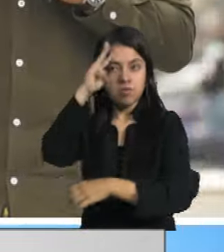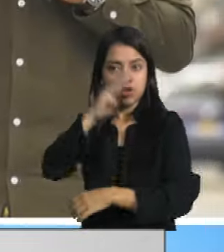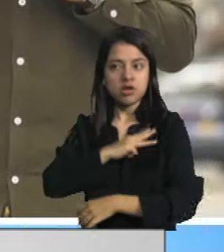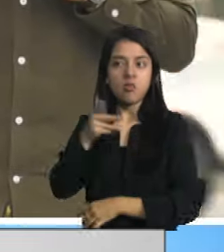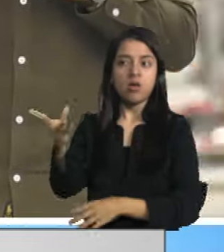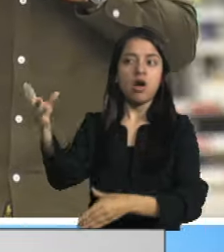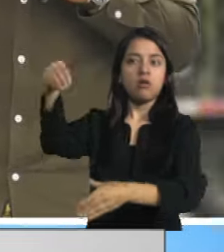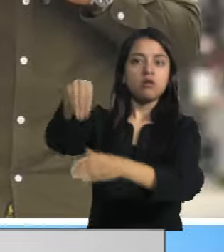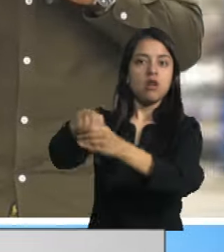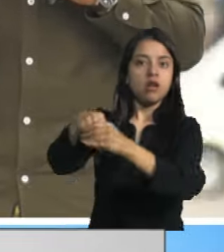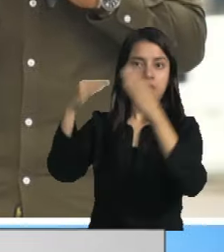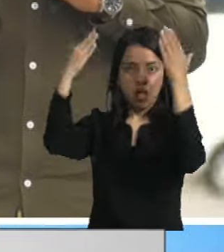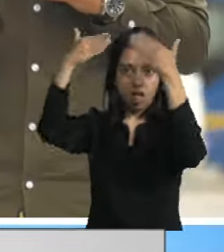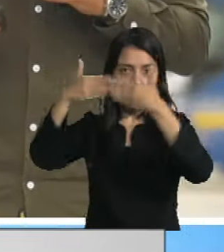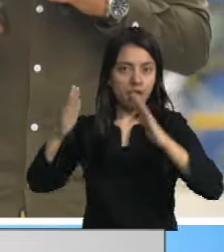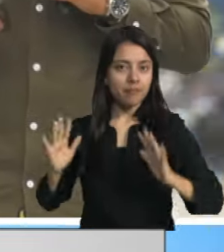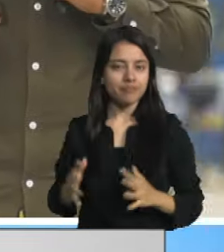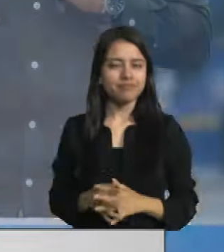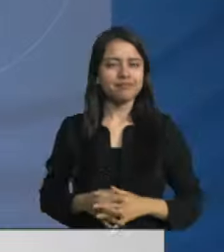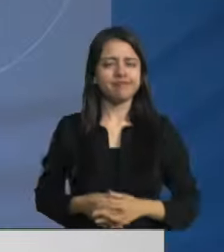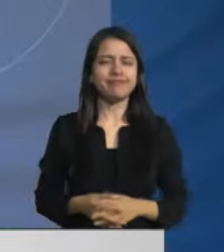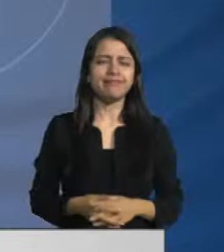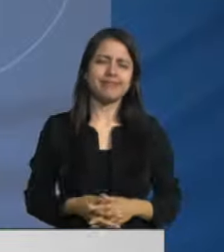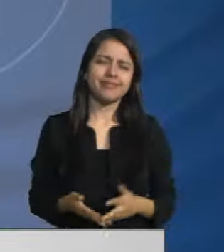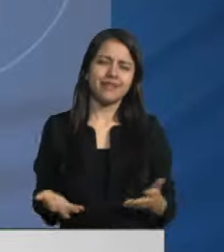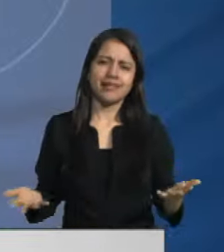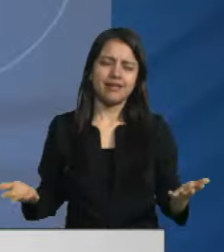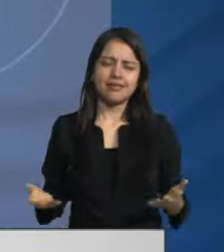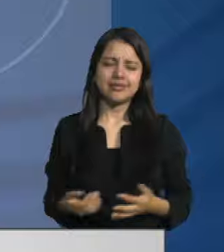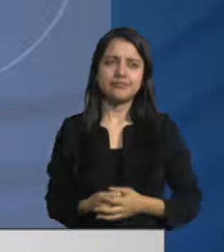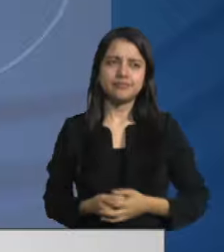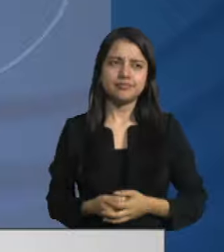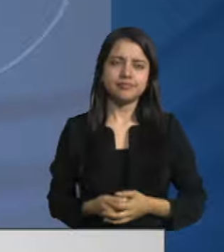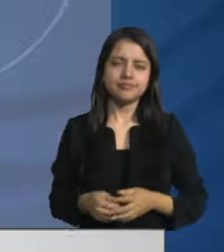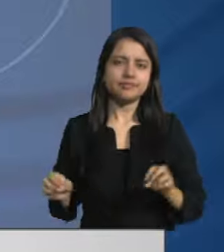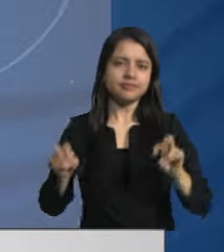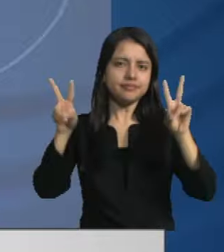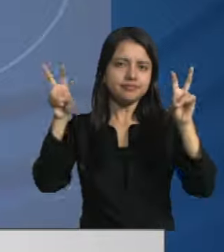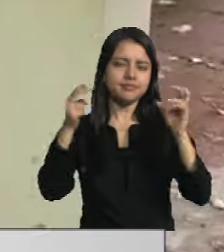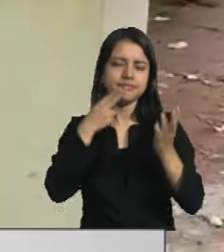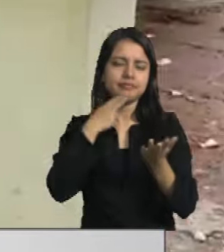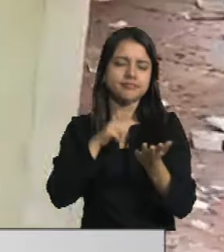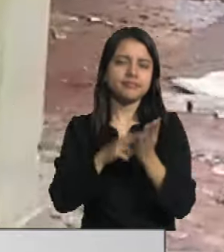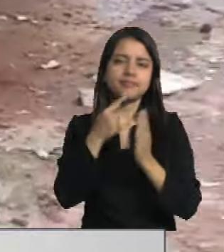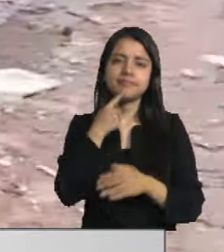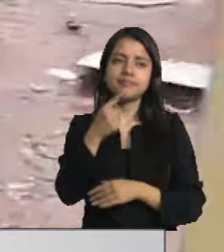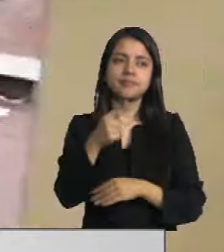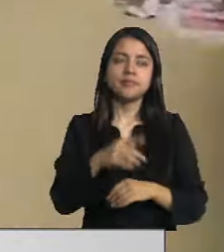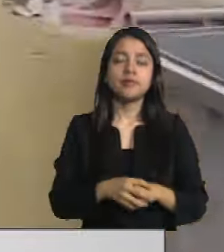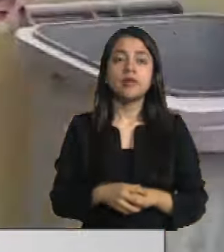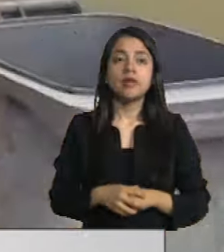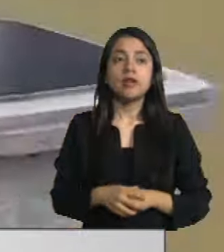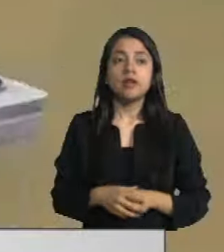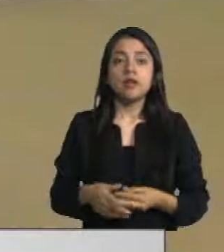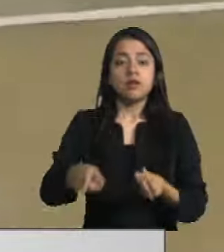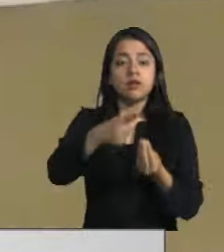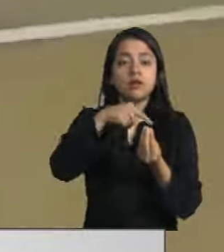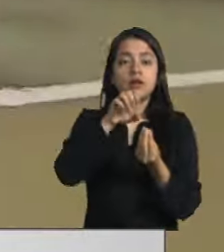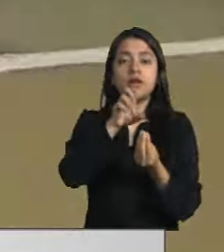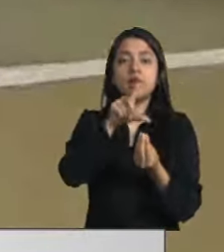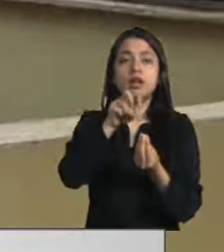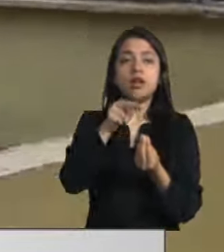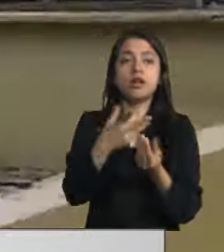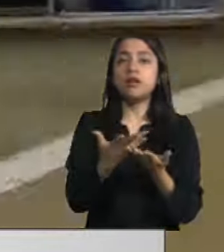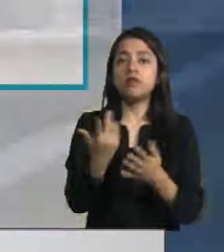alias Pescado, que también sería de una red de las disidencias de las FARC. Abro otras comillas de este comunicado, donde dice que actuaron en